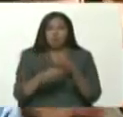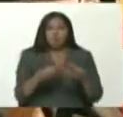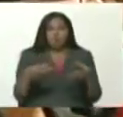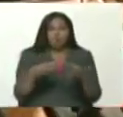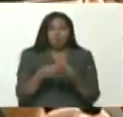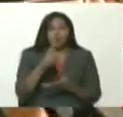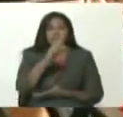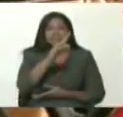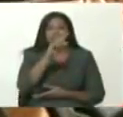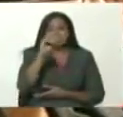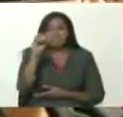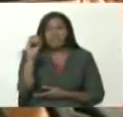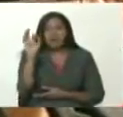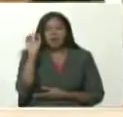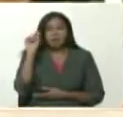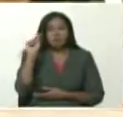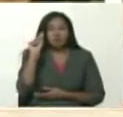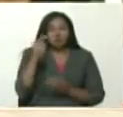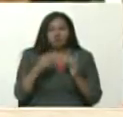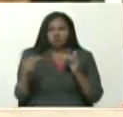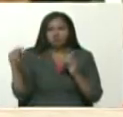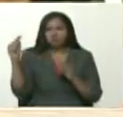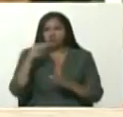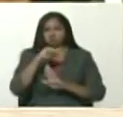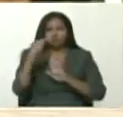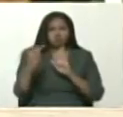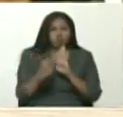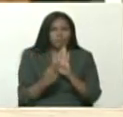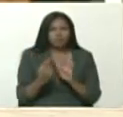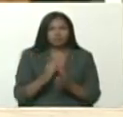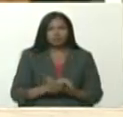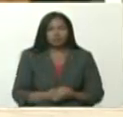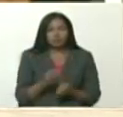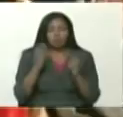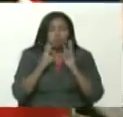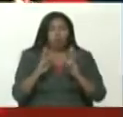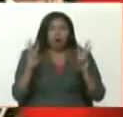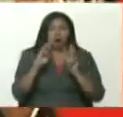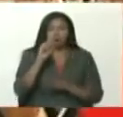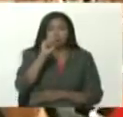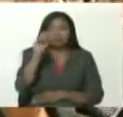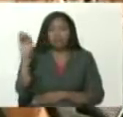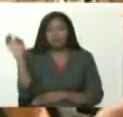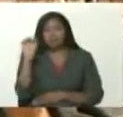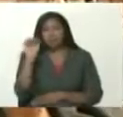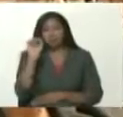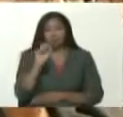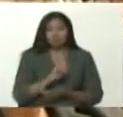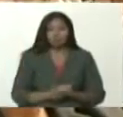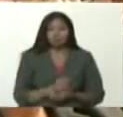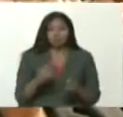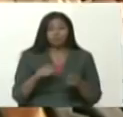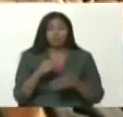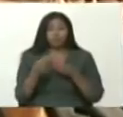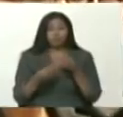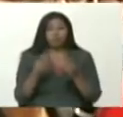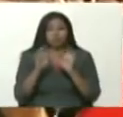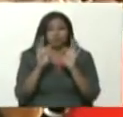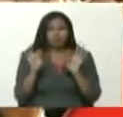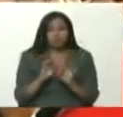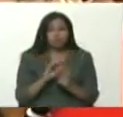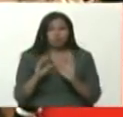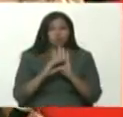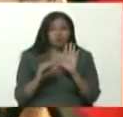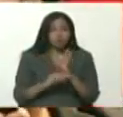100 sobre 100, presidente. 100 sobre 100, 100 puntos, naguará, pues. Y los muchachos individualmente también participaron en el